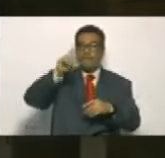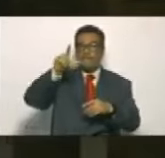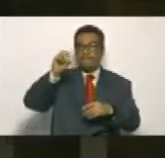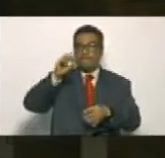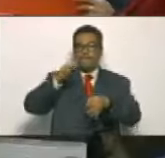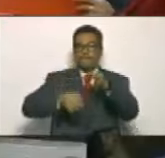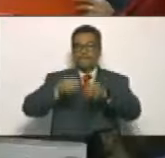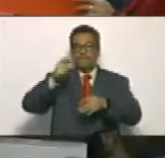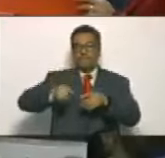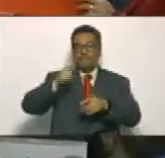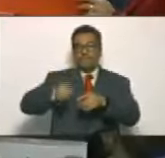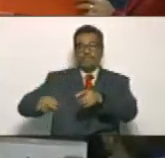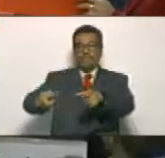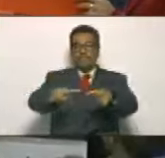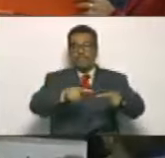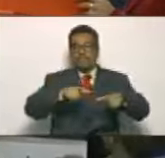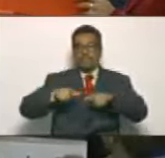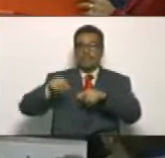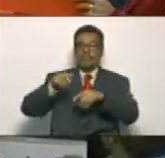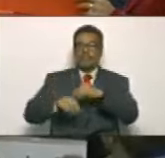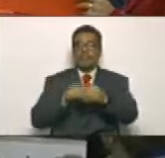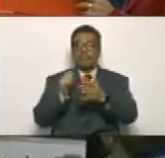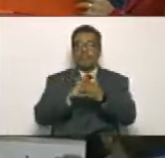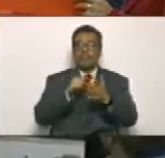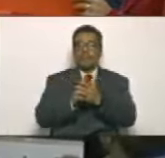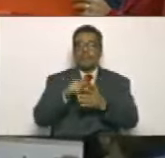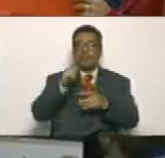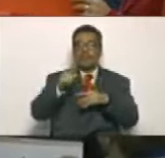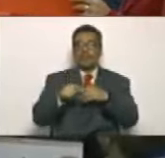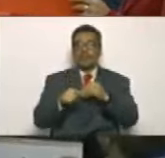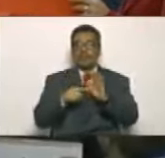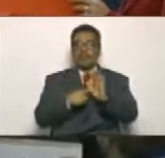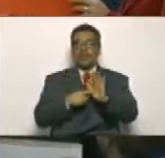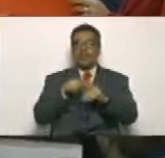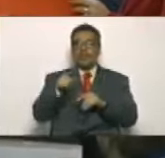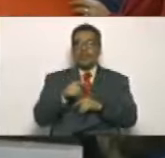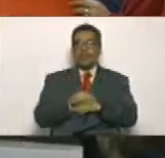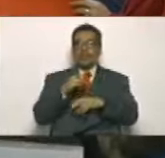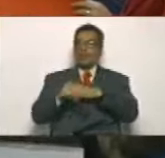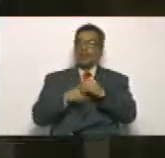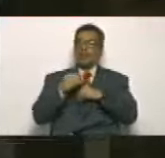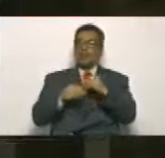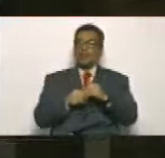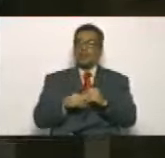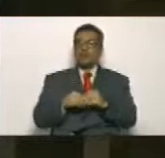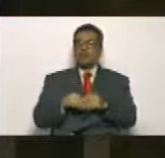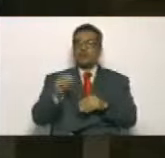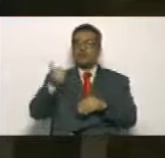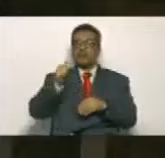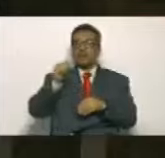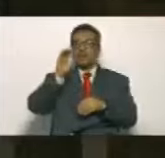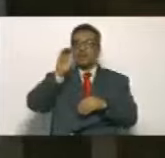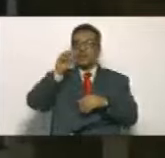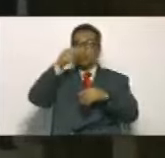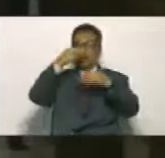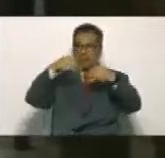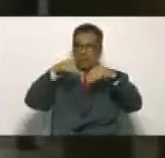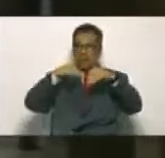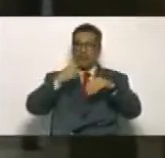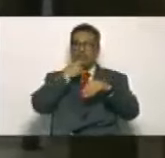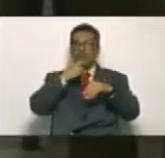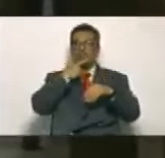inseguridad jurídica, territorial, lingüística y cultural, exponemos. Y hace allí 10 enunciados, que es